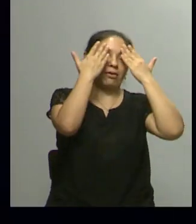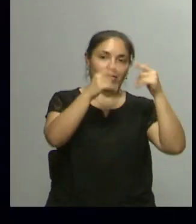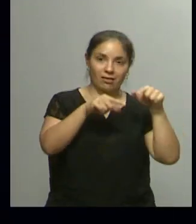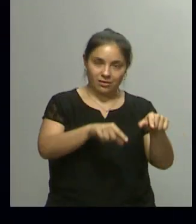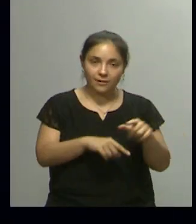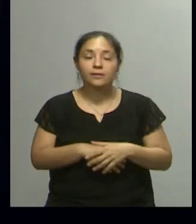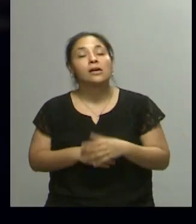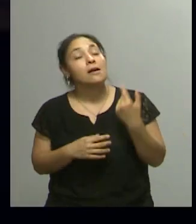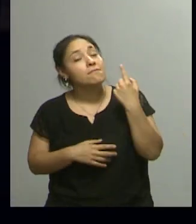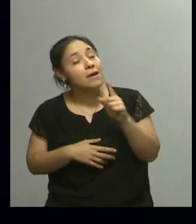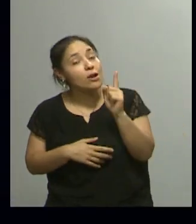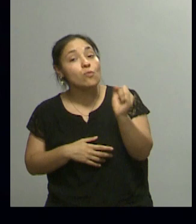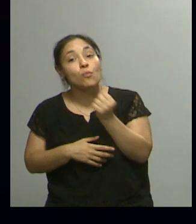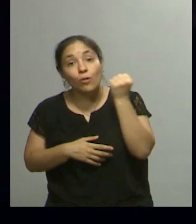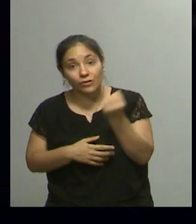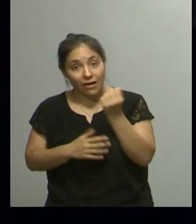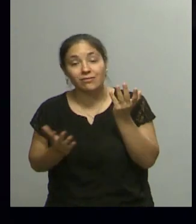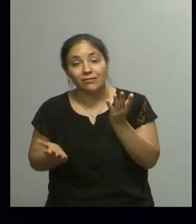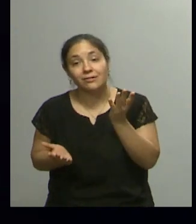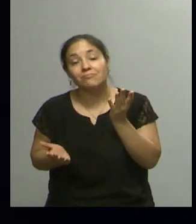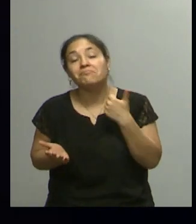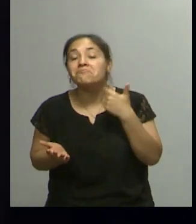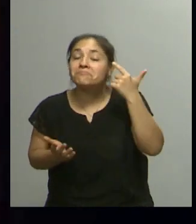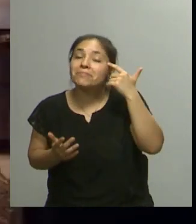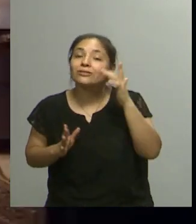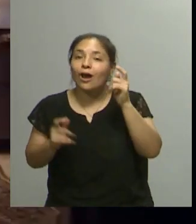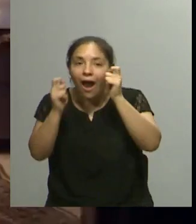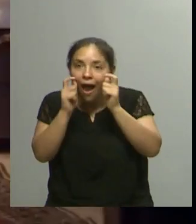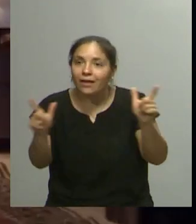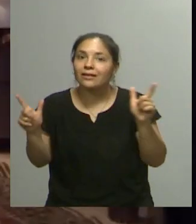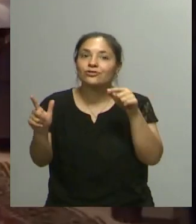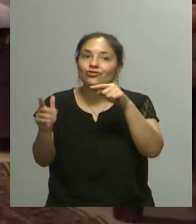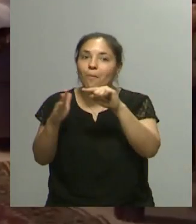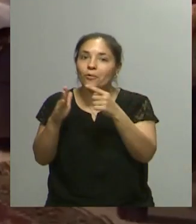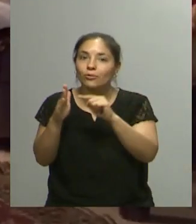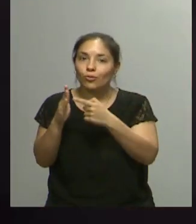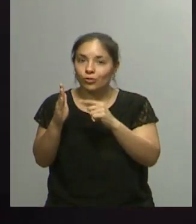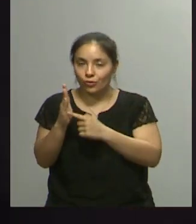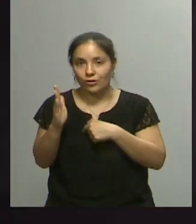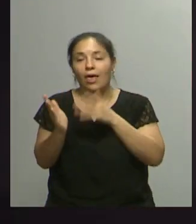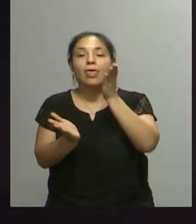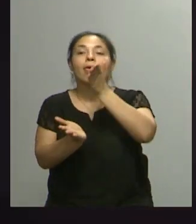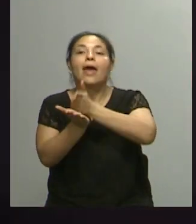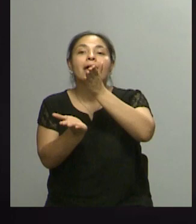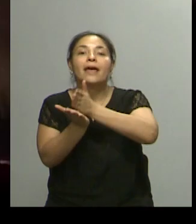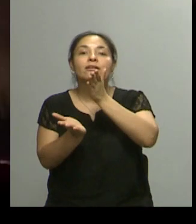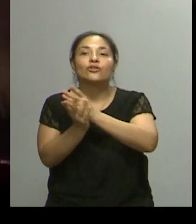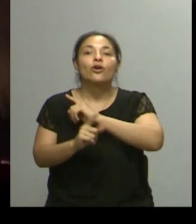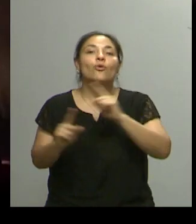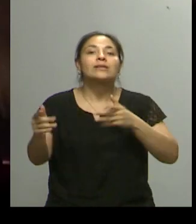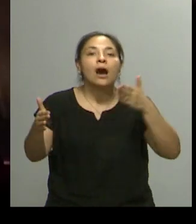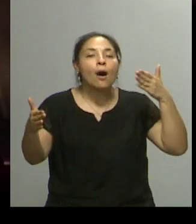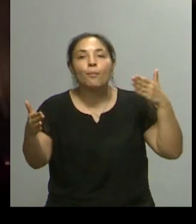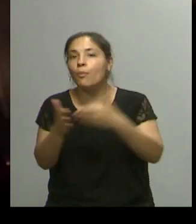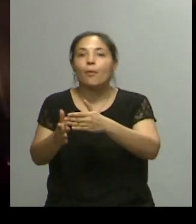oportuno que el precio a pagar a eso sea la llamada de atención sobre estos puntos. Los derechos no están restringidos